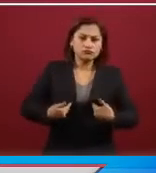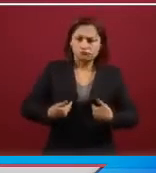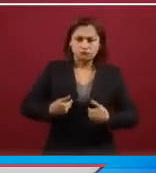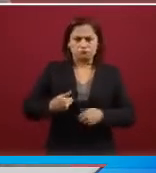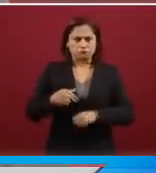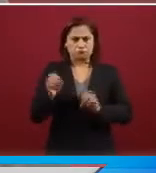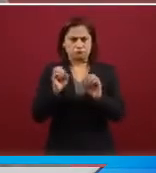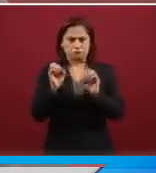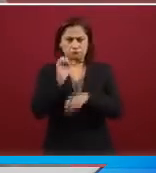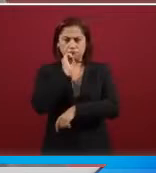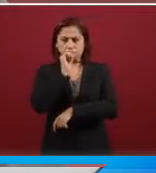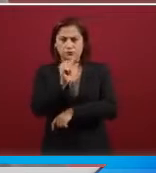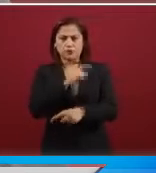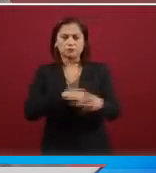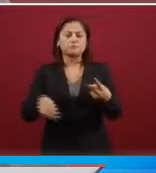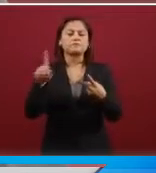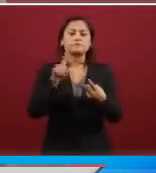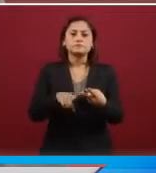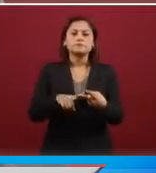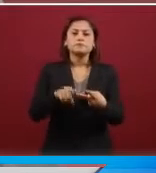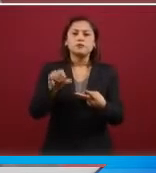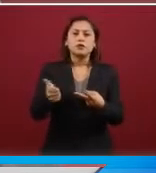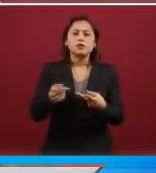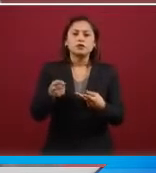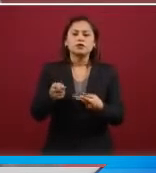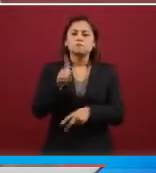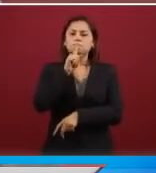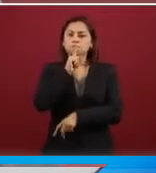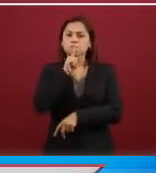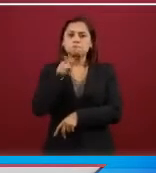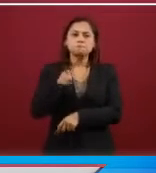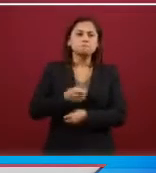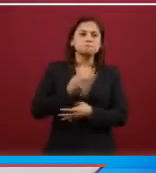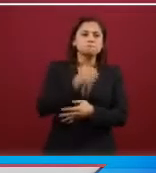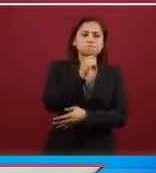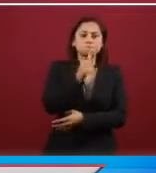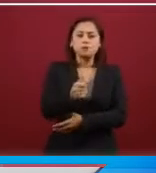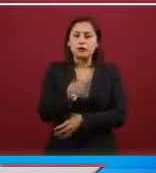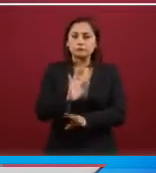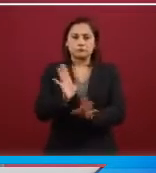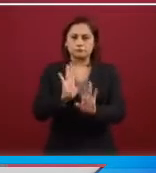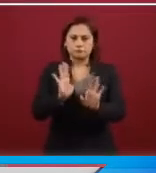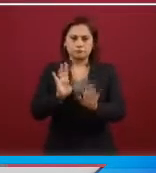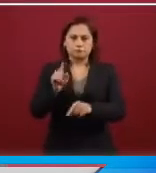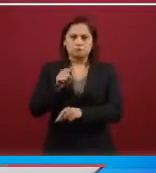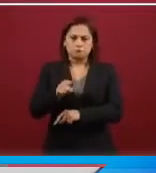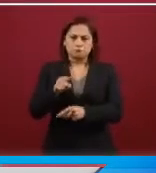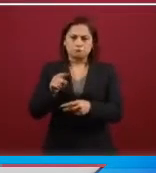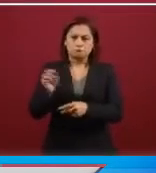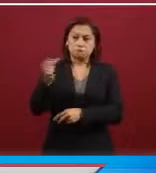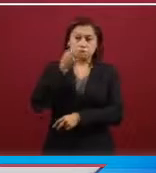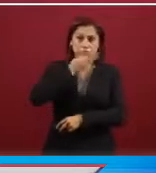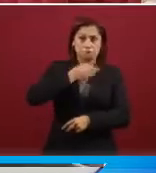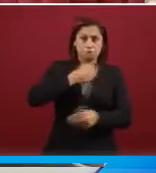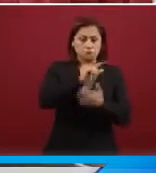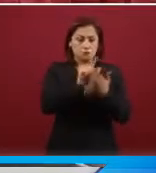y no se limitan las libertades. Ley que impedirá manifestaciones es la apreciación de la prensa